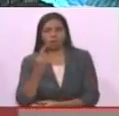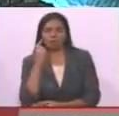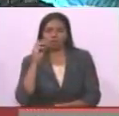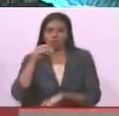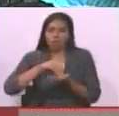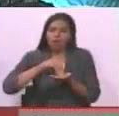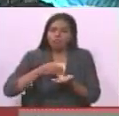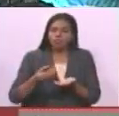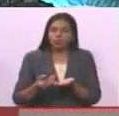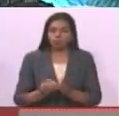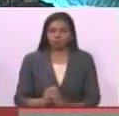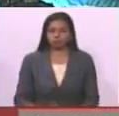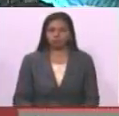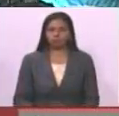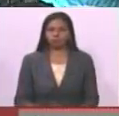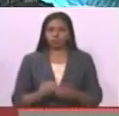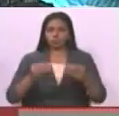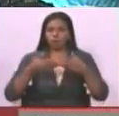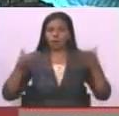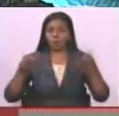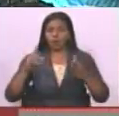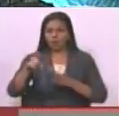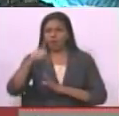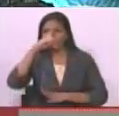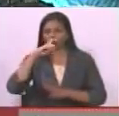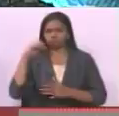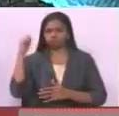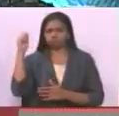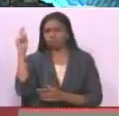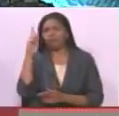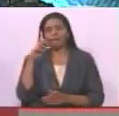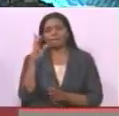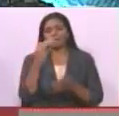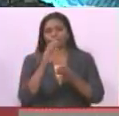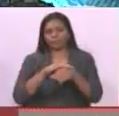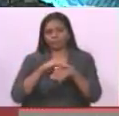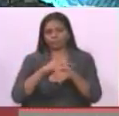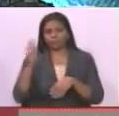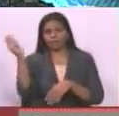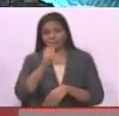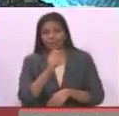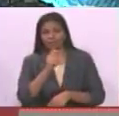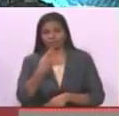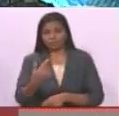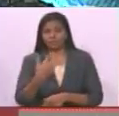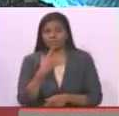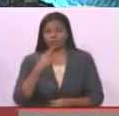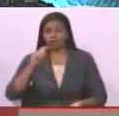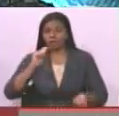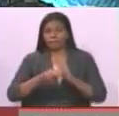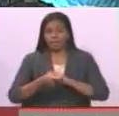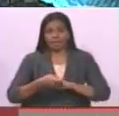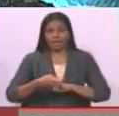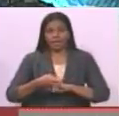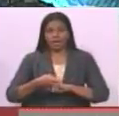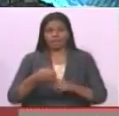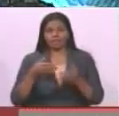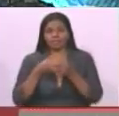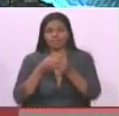manifestado en público durante estos últimos meses, sino que desde el día en que me convertí en director de la